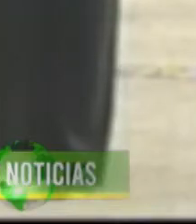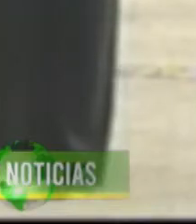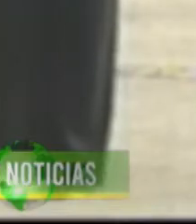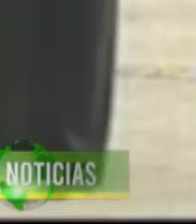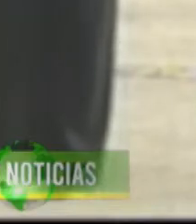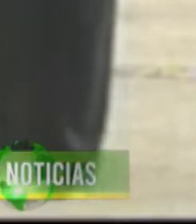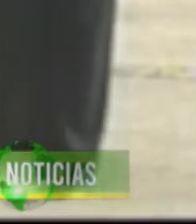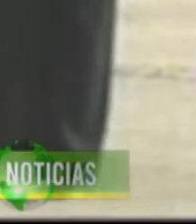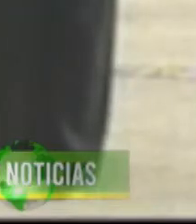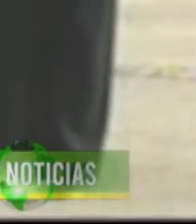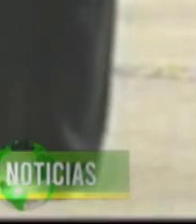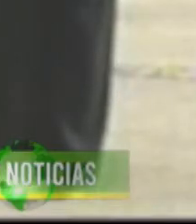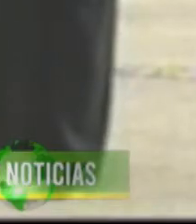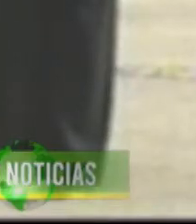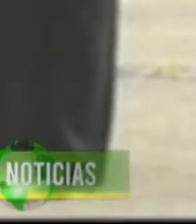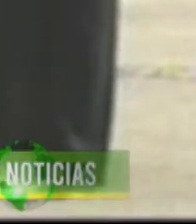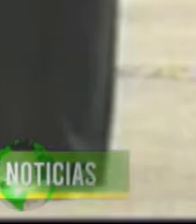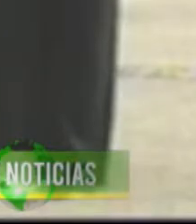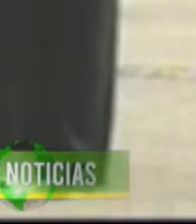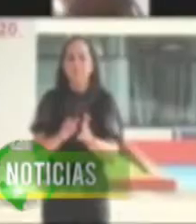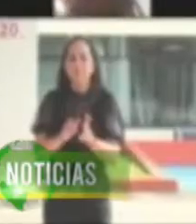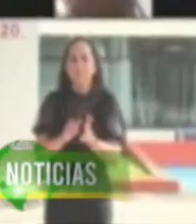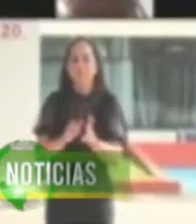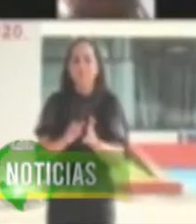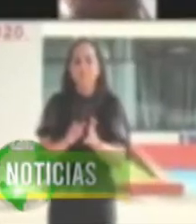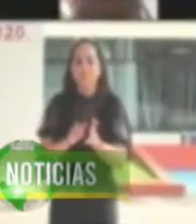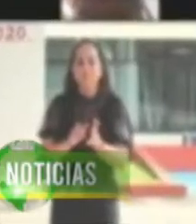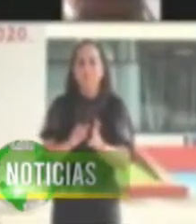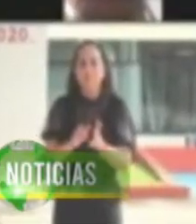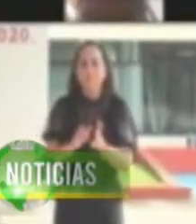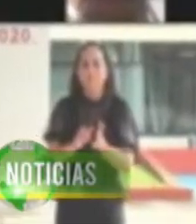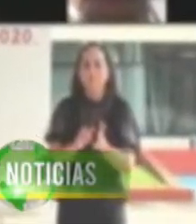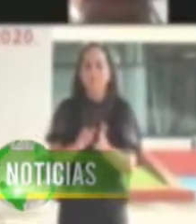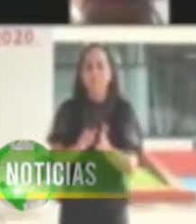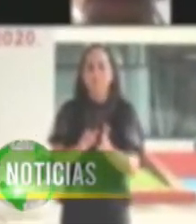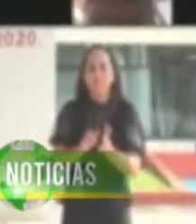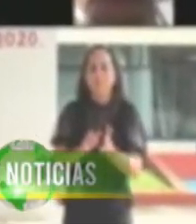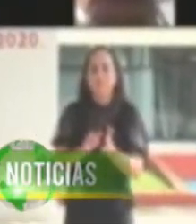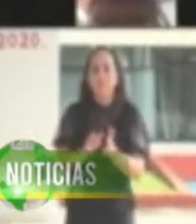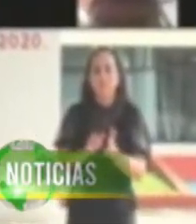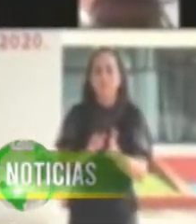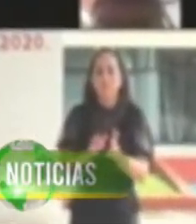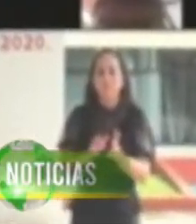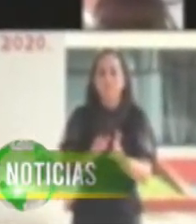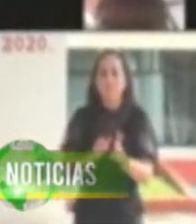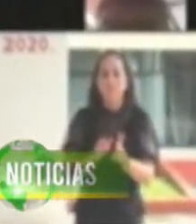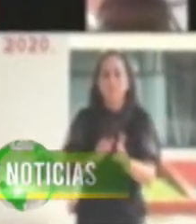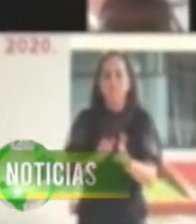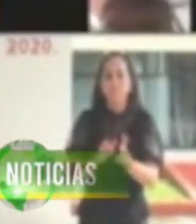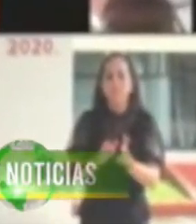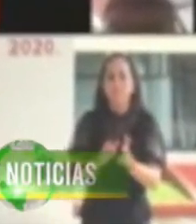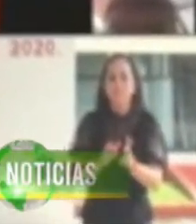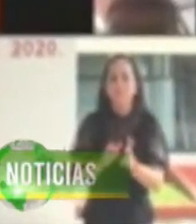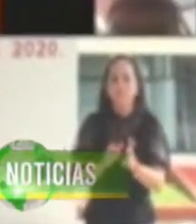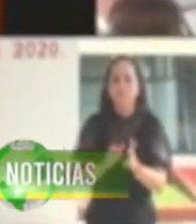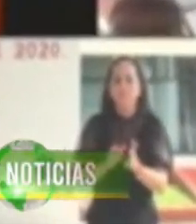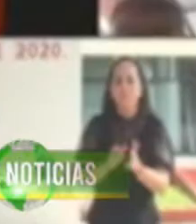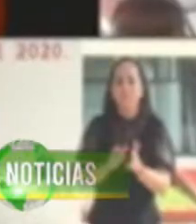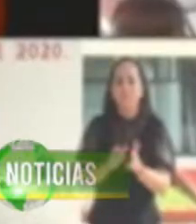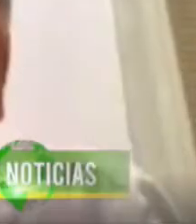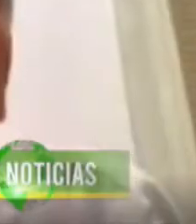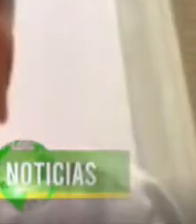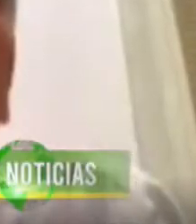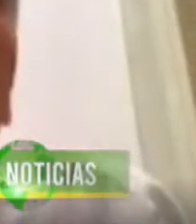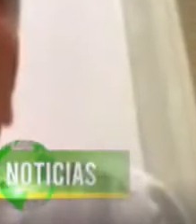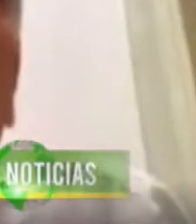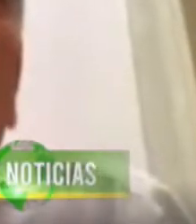el SARS-CoV-2 en la entidad. Por su parte, la secretaria de Educación, Egla Cornelio Landero, subrayó que las actividades escolares serán